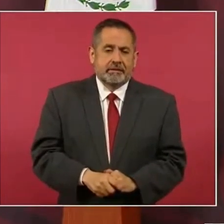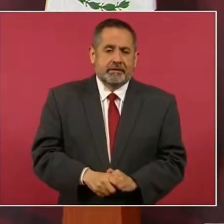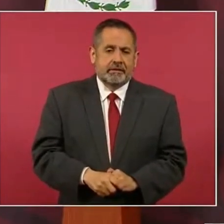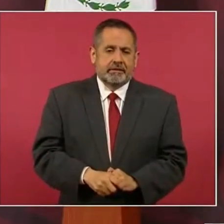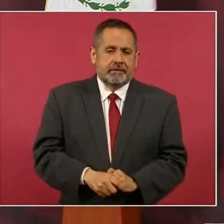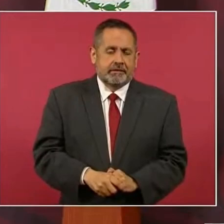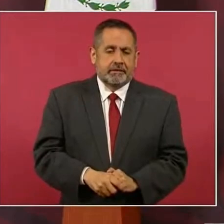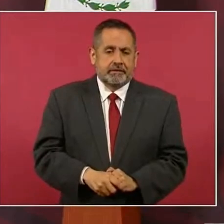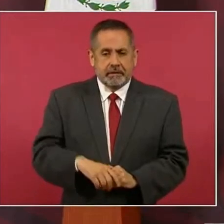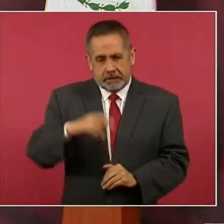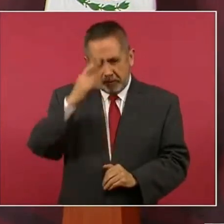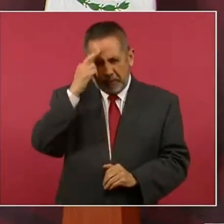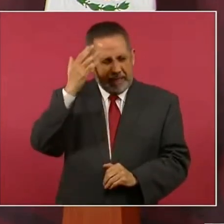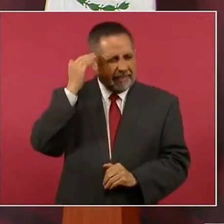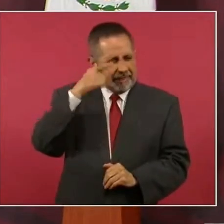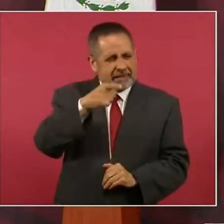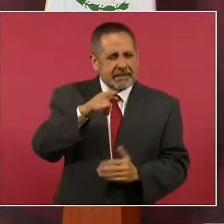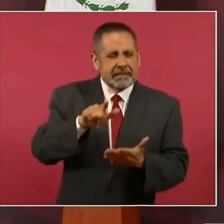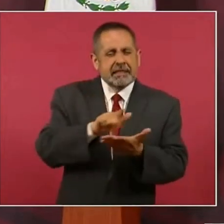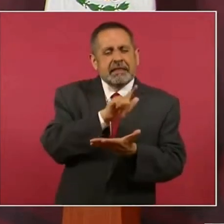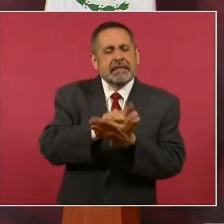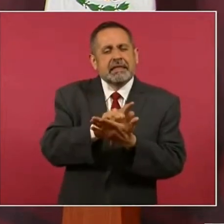llevaron a cabo las llamadas reformas